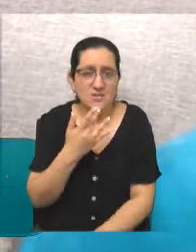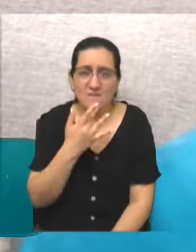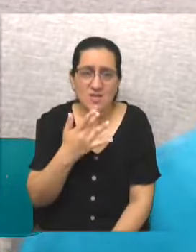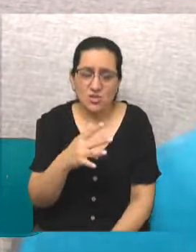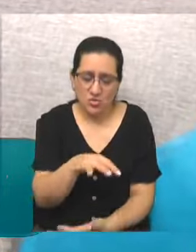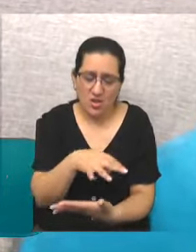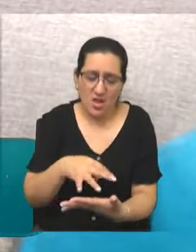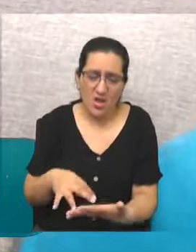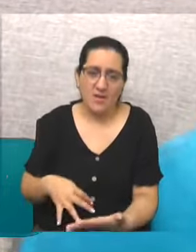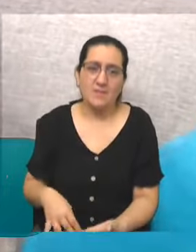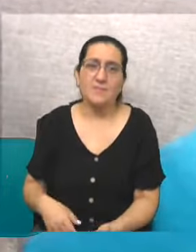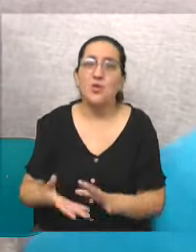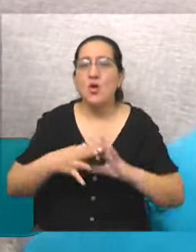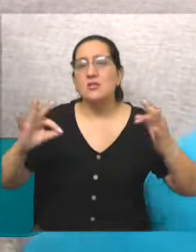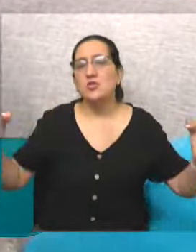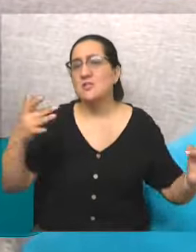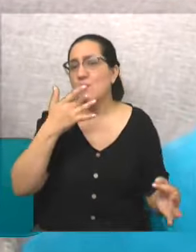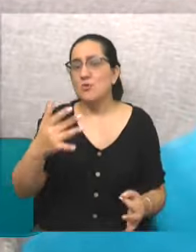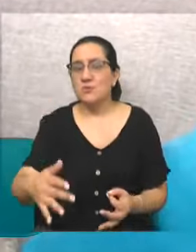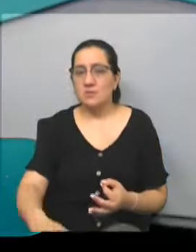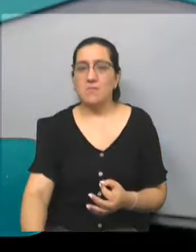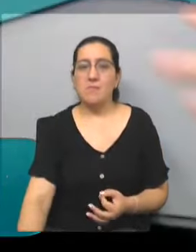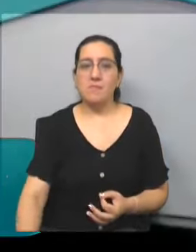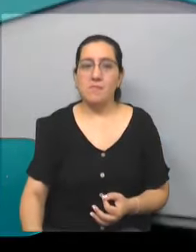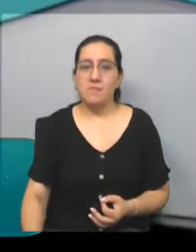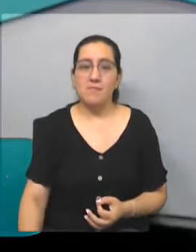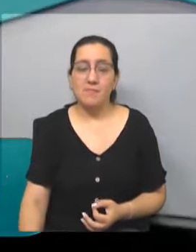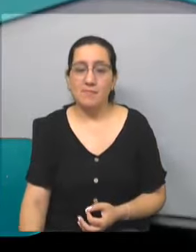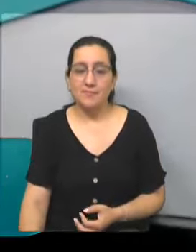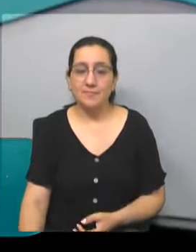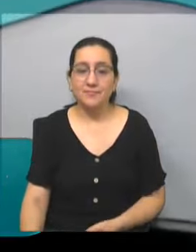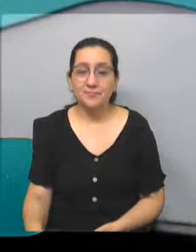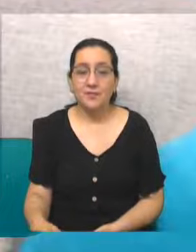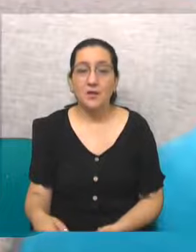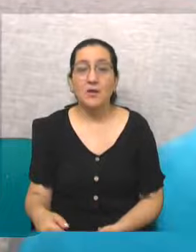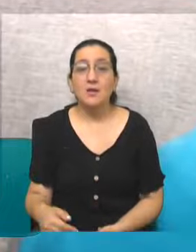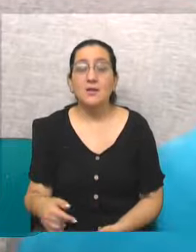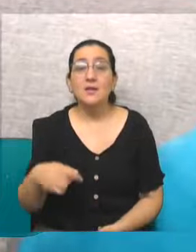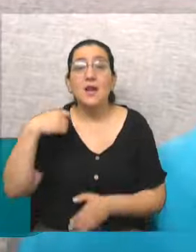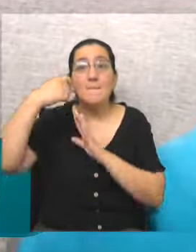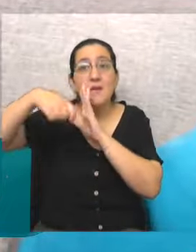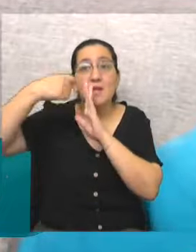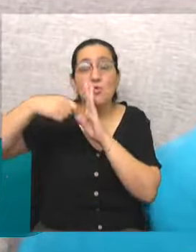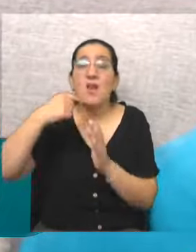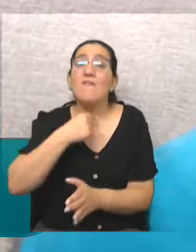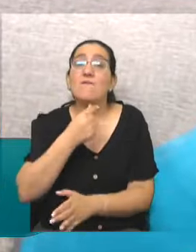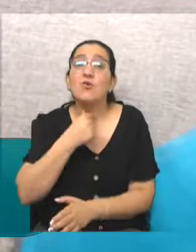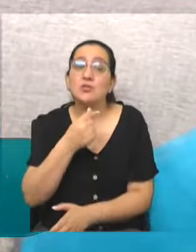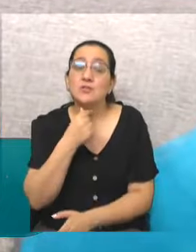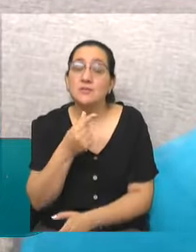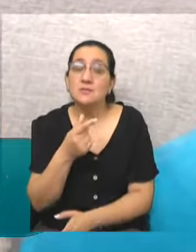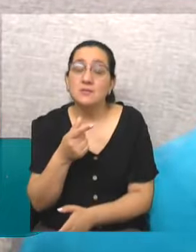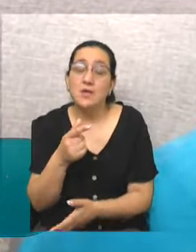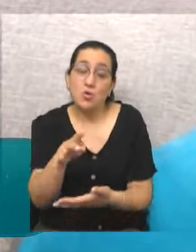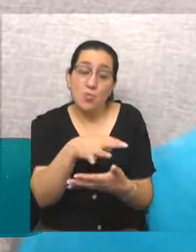De frases bellas, hermosas, y que en la película... Me queda mucha ganas de leerlo, claro, después de haber visto la película. Y que en la película las voces en off que van contando es un poco el libro, que es